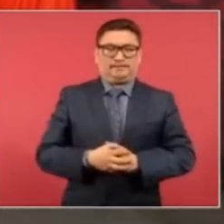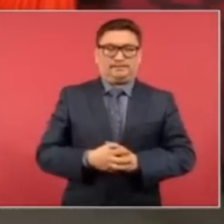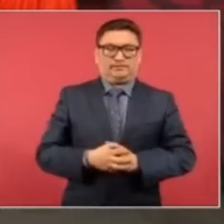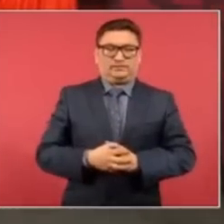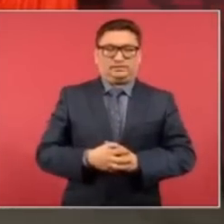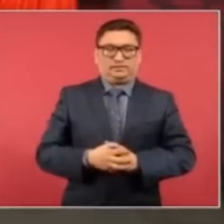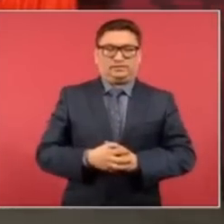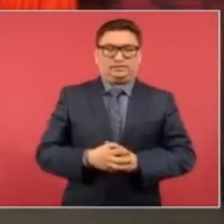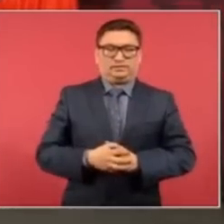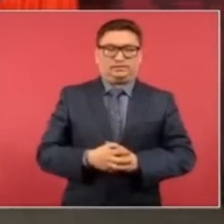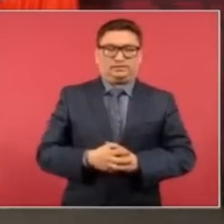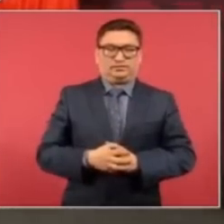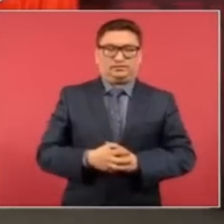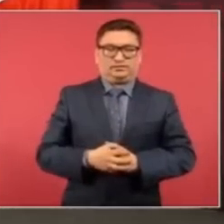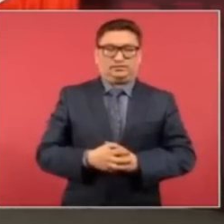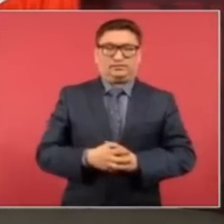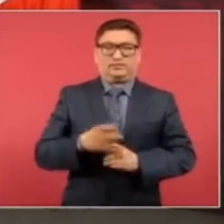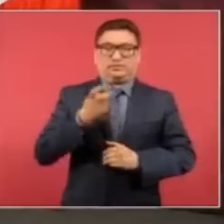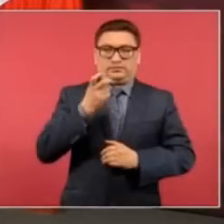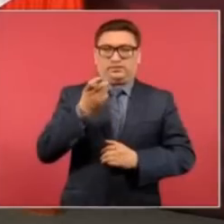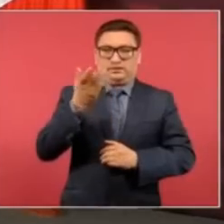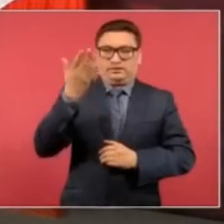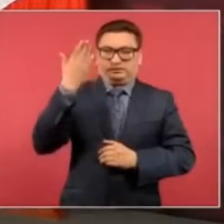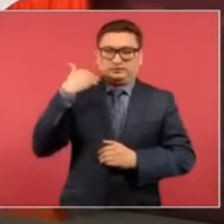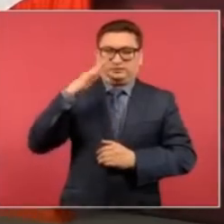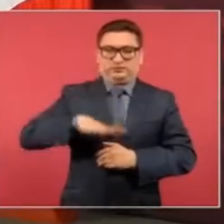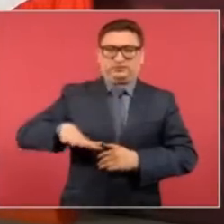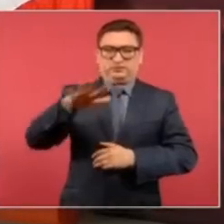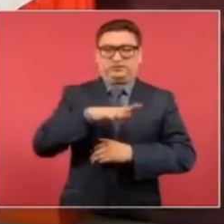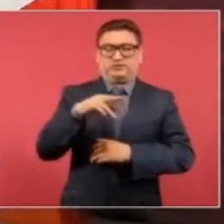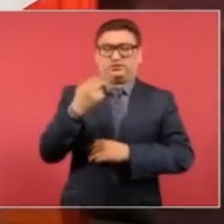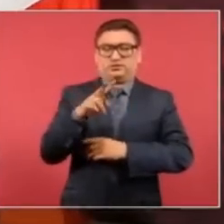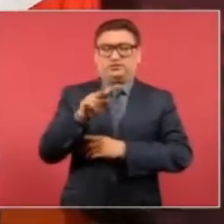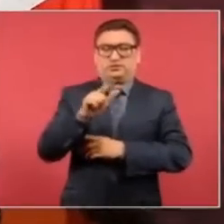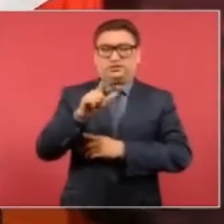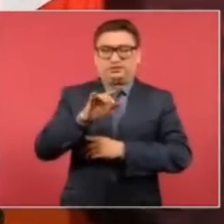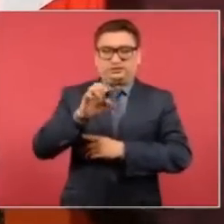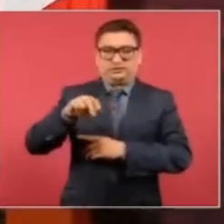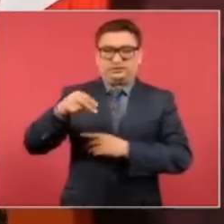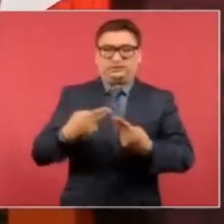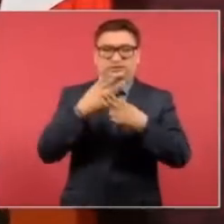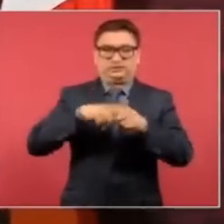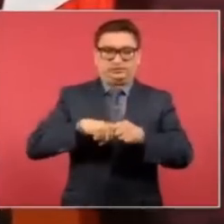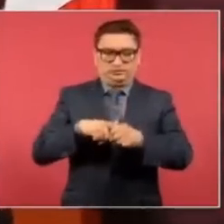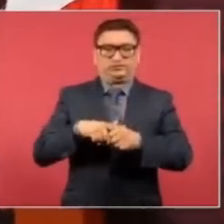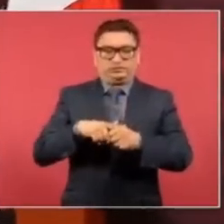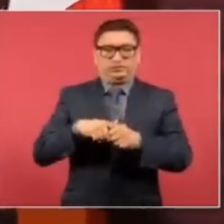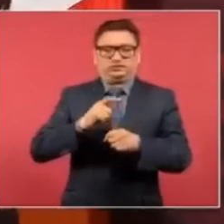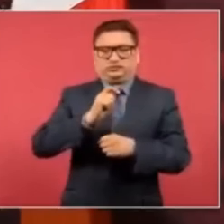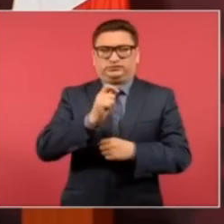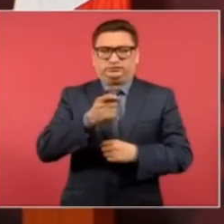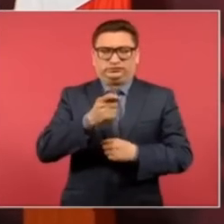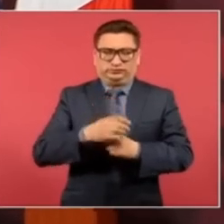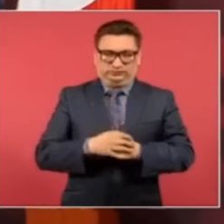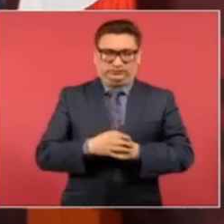Existía en ese entonces Valle Nacional, que está